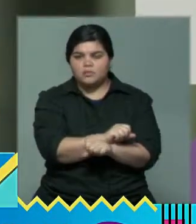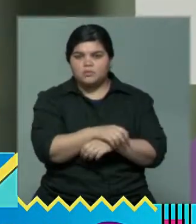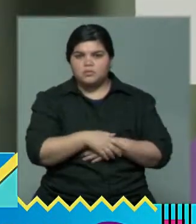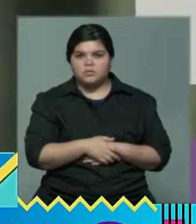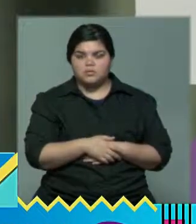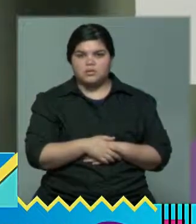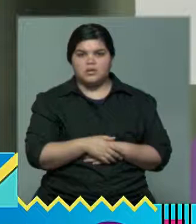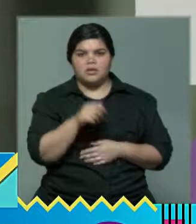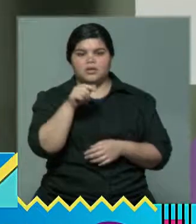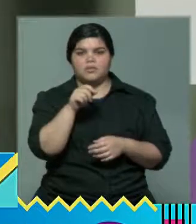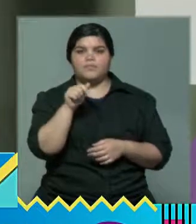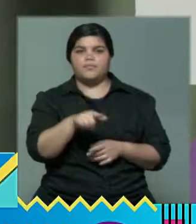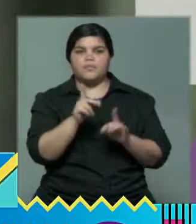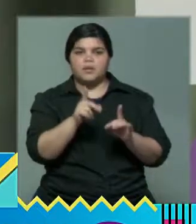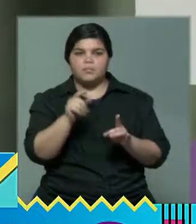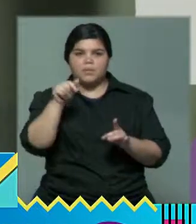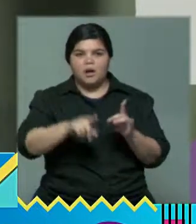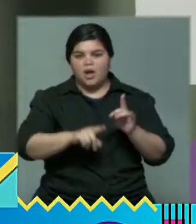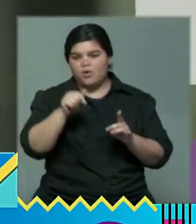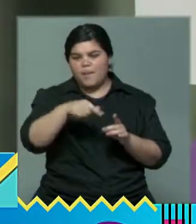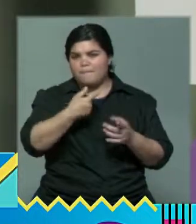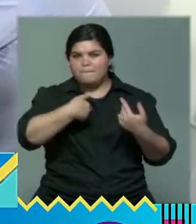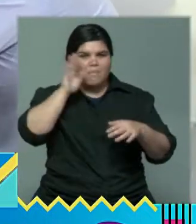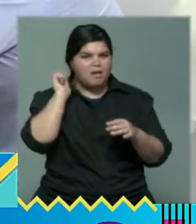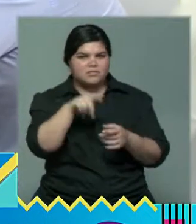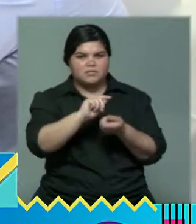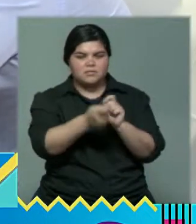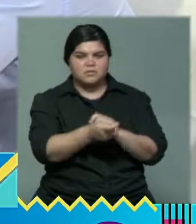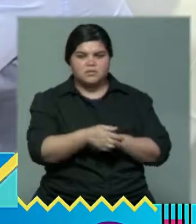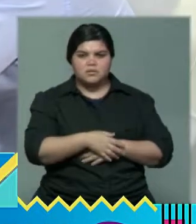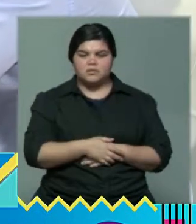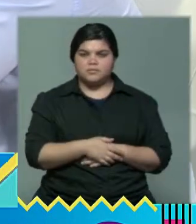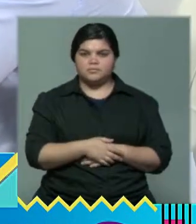es el punto que más dudas trae, si se quiere? Yo creo que porque